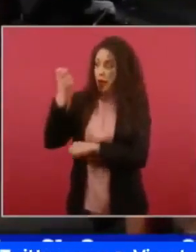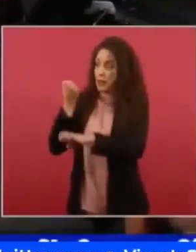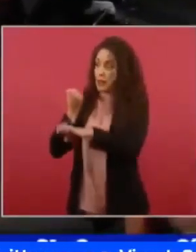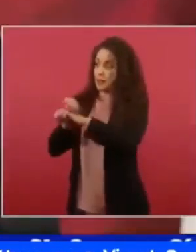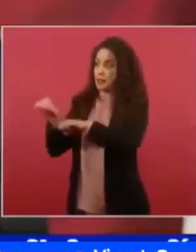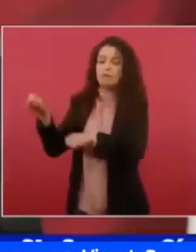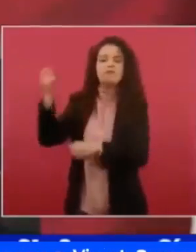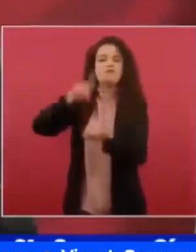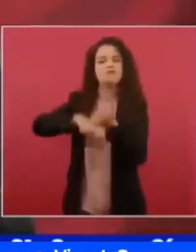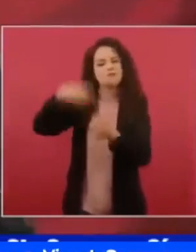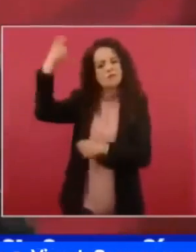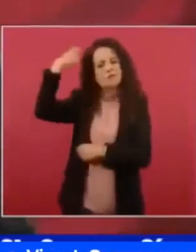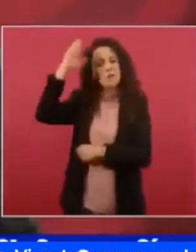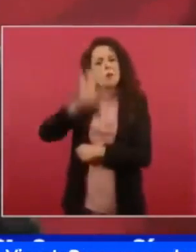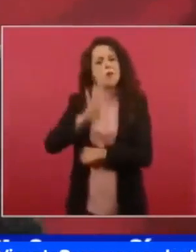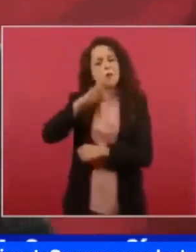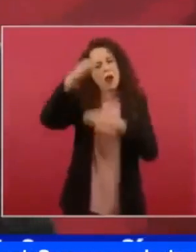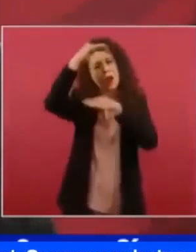No.